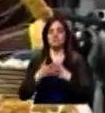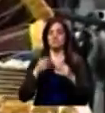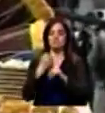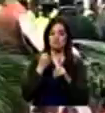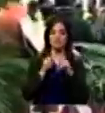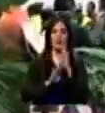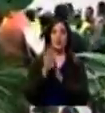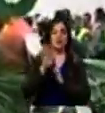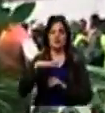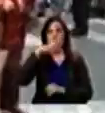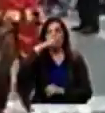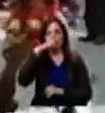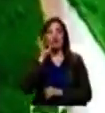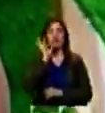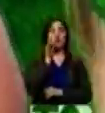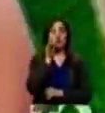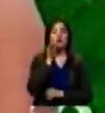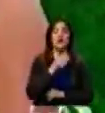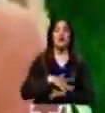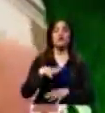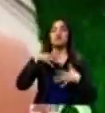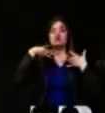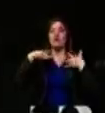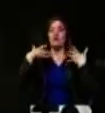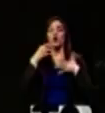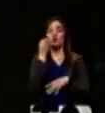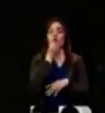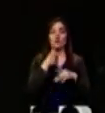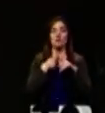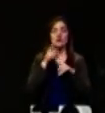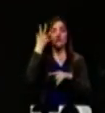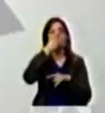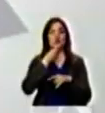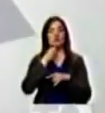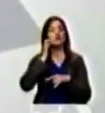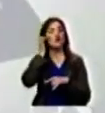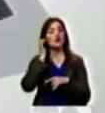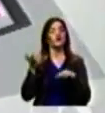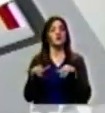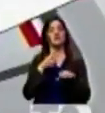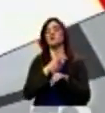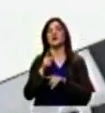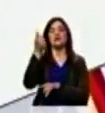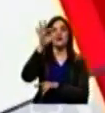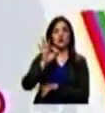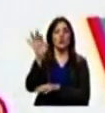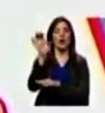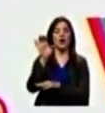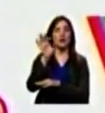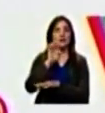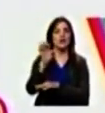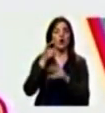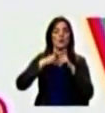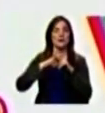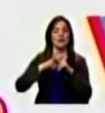las frutas, el perfume de las flores y la belleza de sus mujeres en varias actividades. Desde el viernes 19 de enero se realizará el